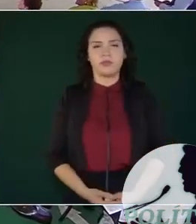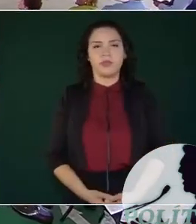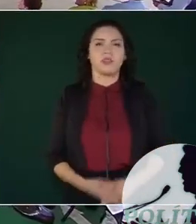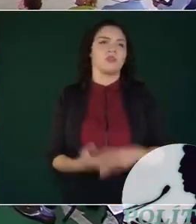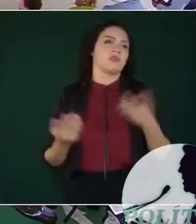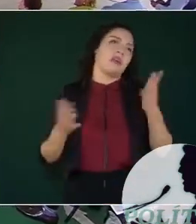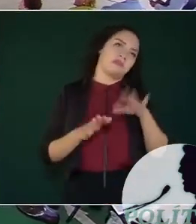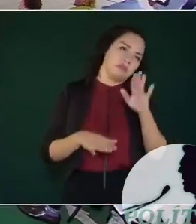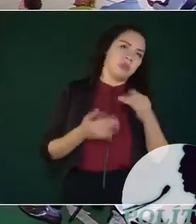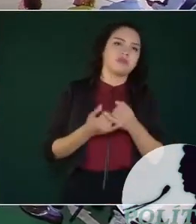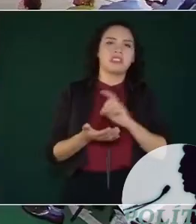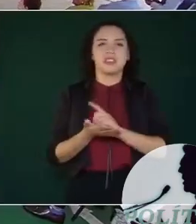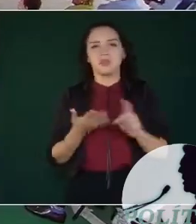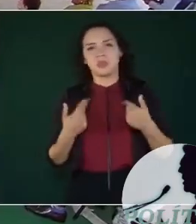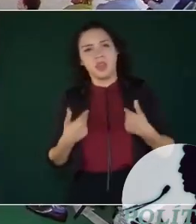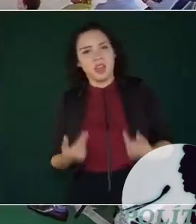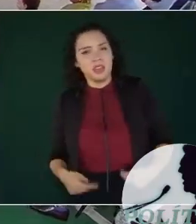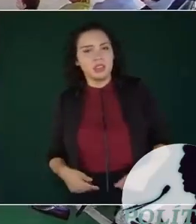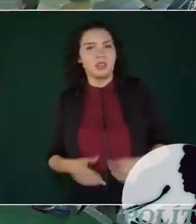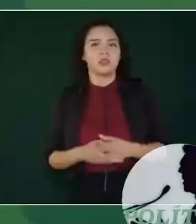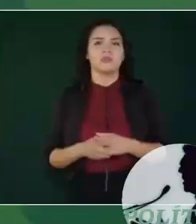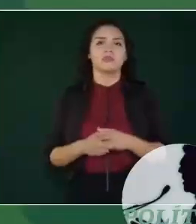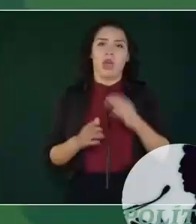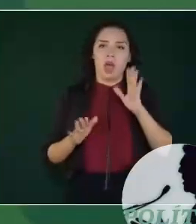Derechos Humanos del PRO,